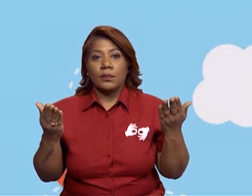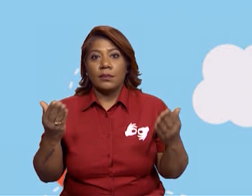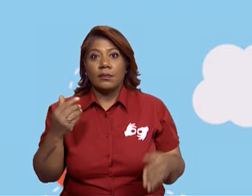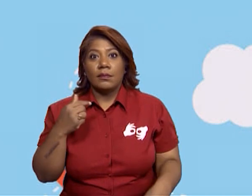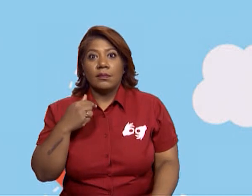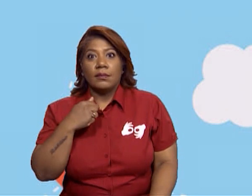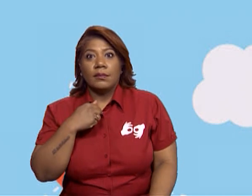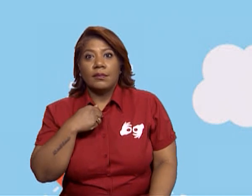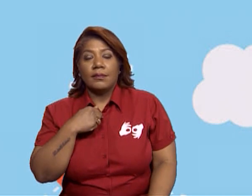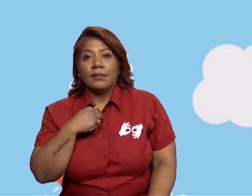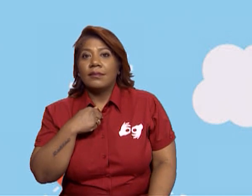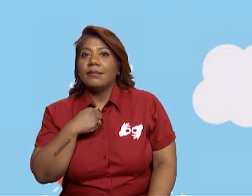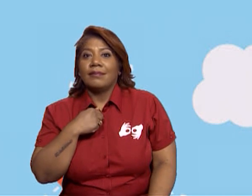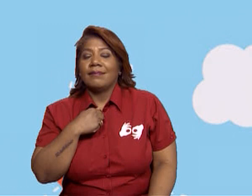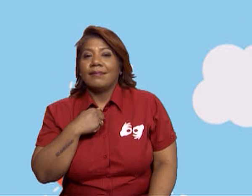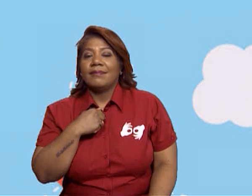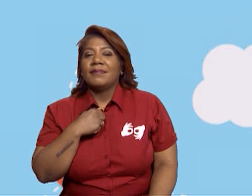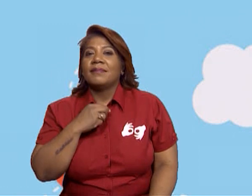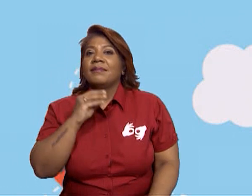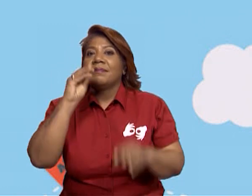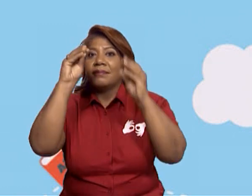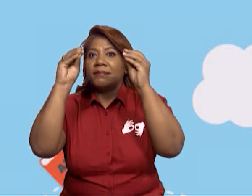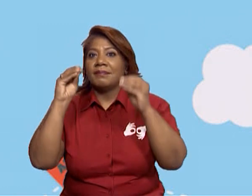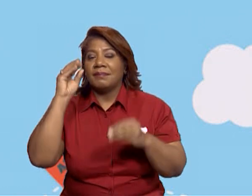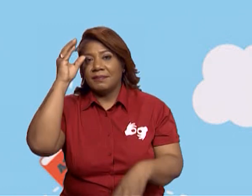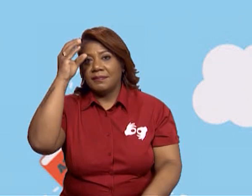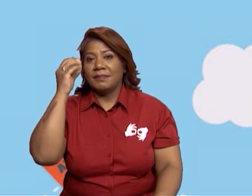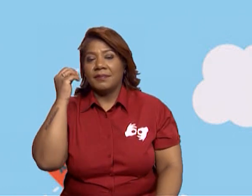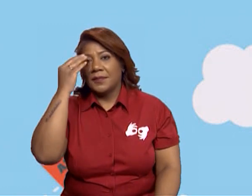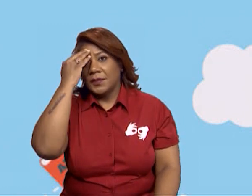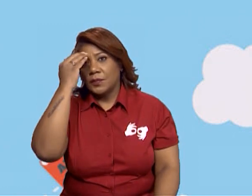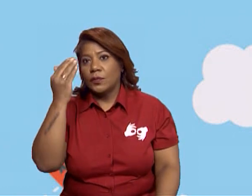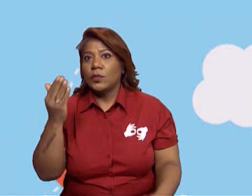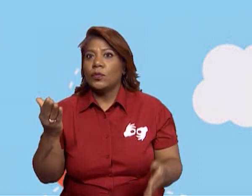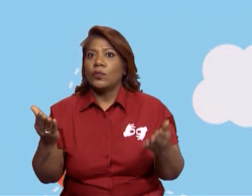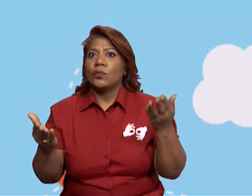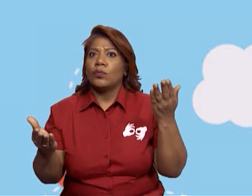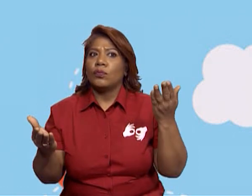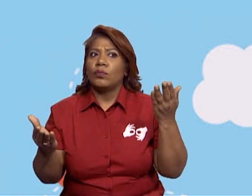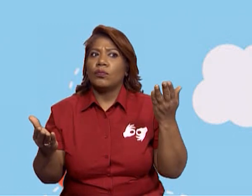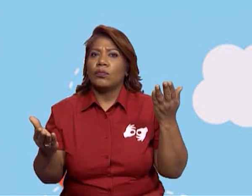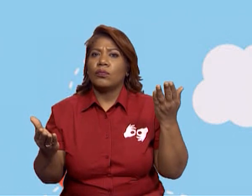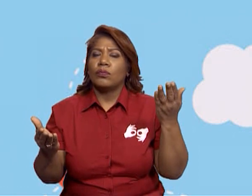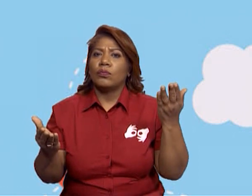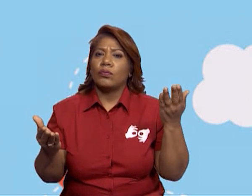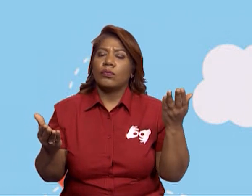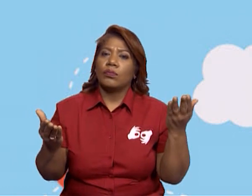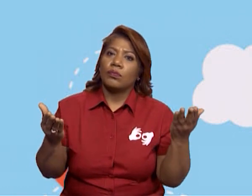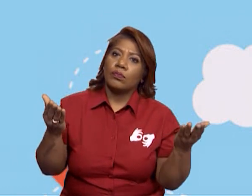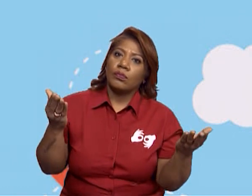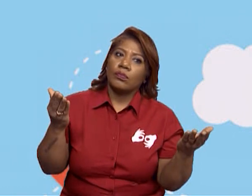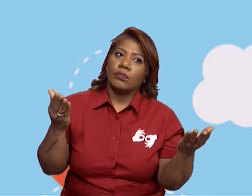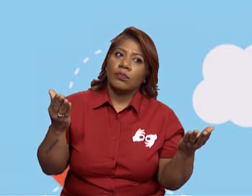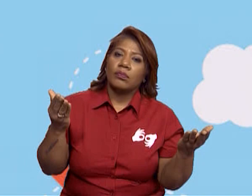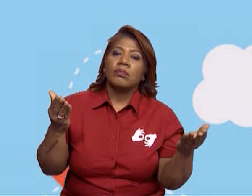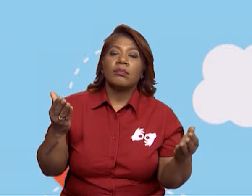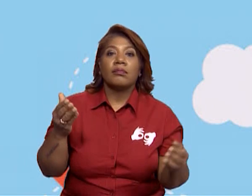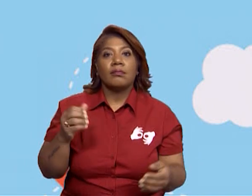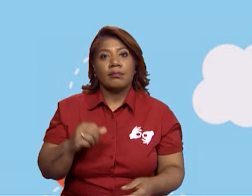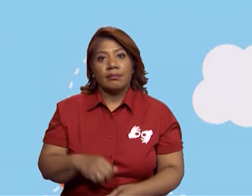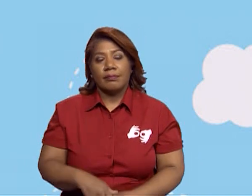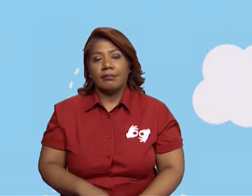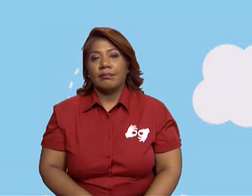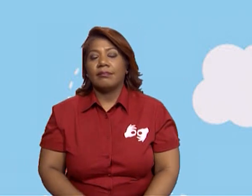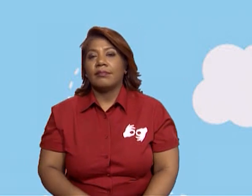nos está preguntando ahí, levantando la mano de Carlita, dice: maestro, ¿por qué se subió el del agua si estaban en el mismo peso. Ah, Carlita,